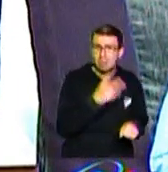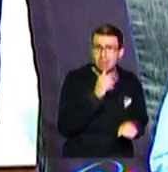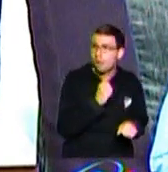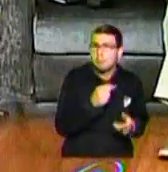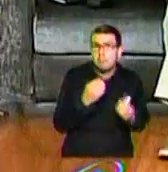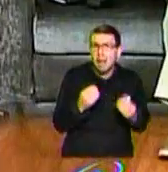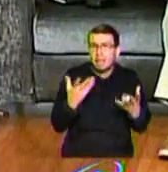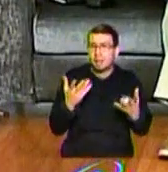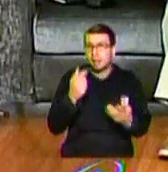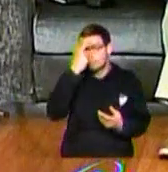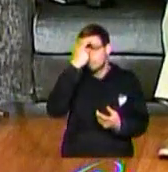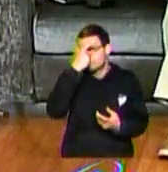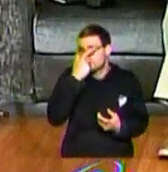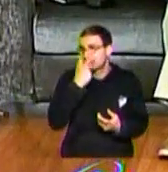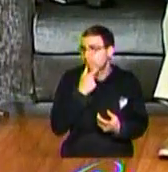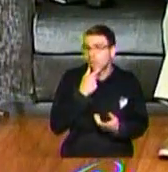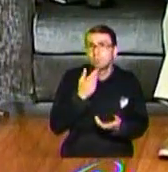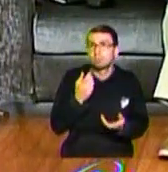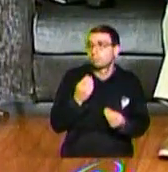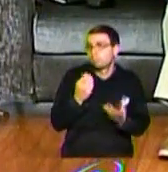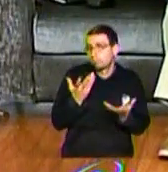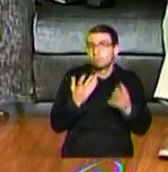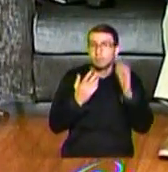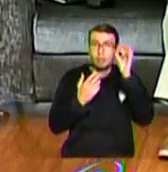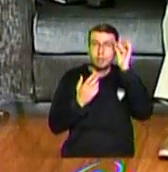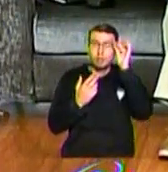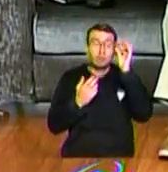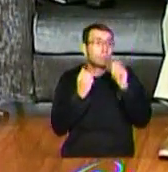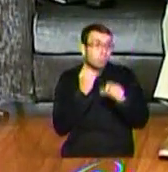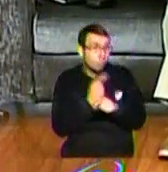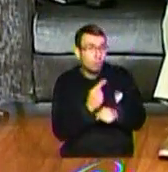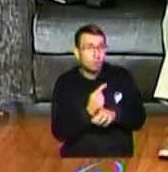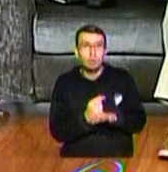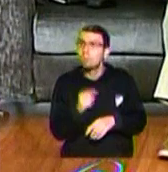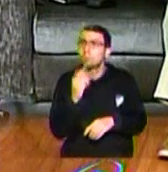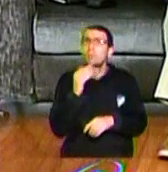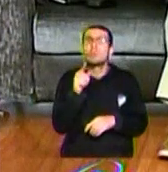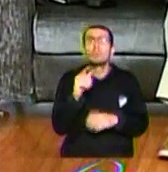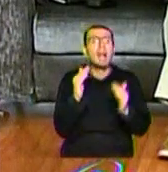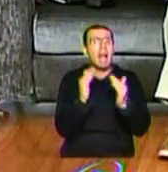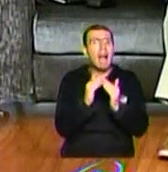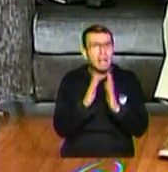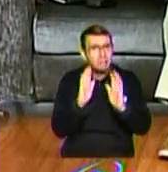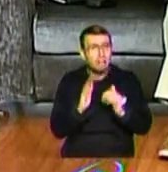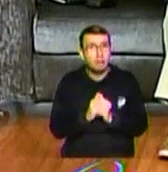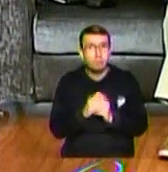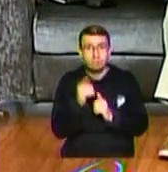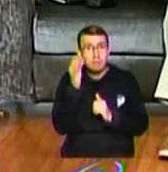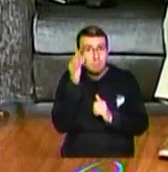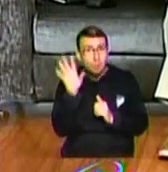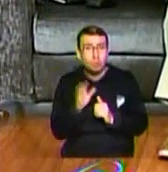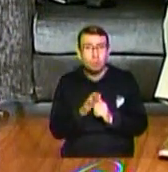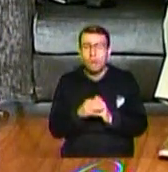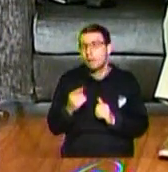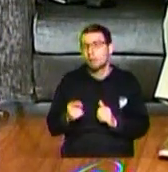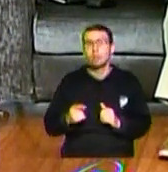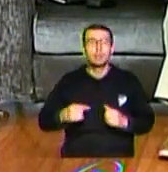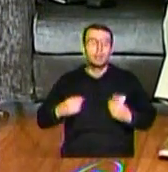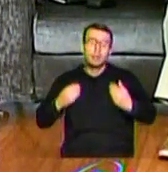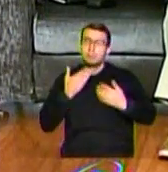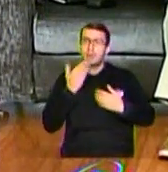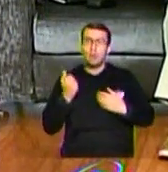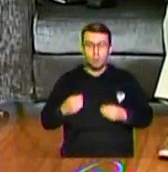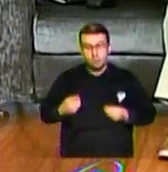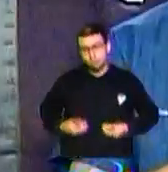Total, ¿sí? En la medida que la mujer pueda, y cuando está en su casa puede aligerarse de ropas para tener una